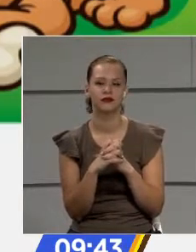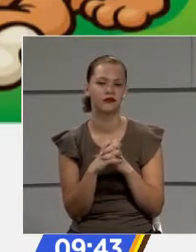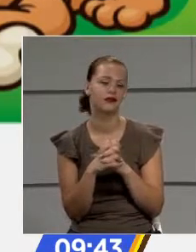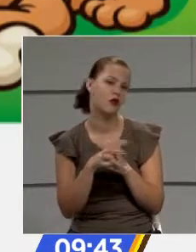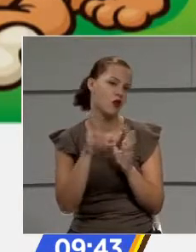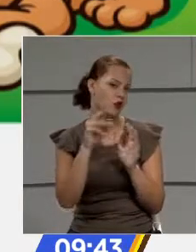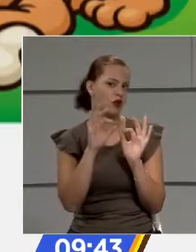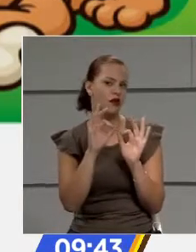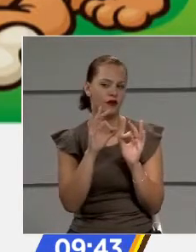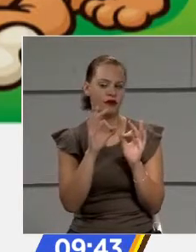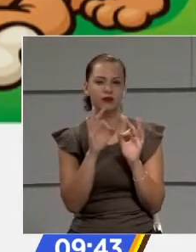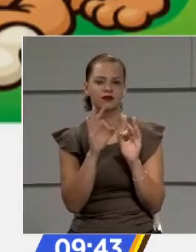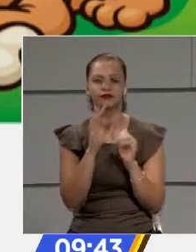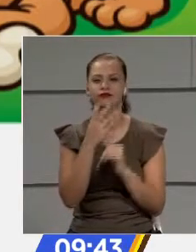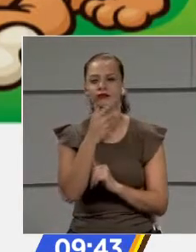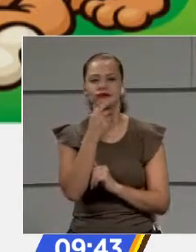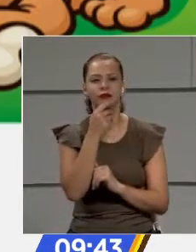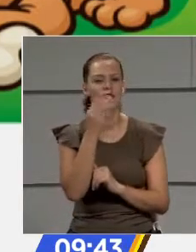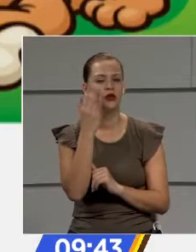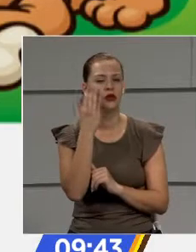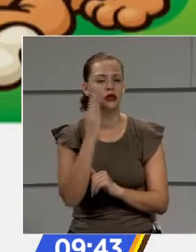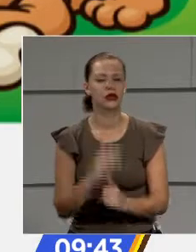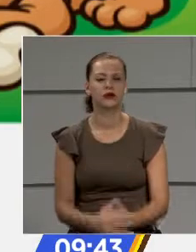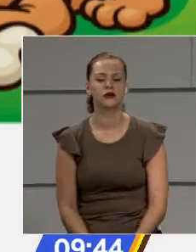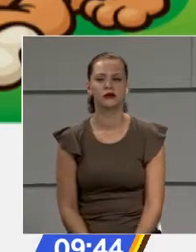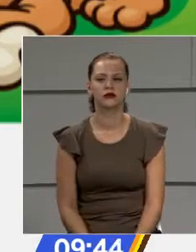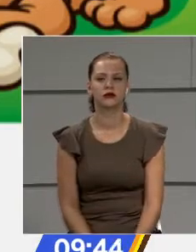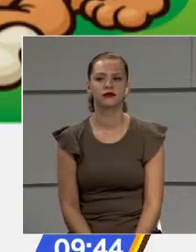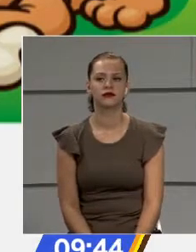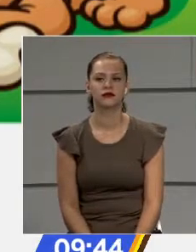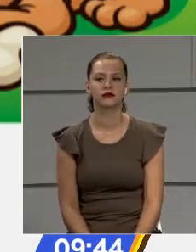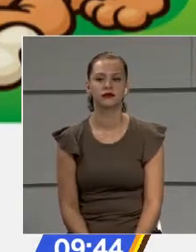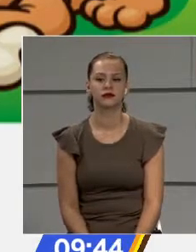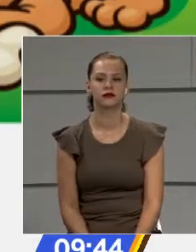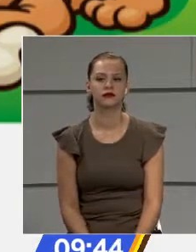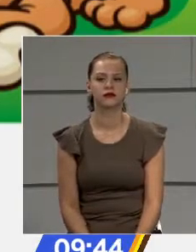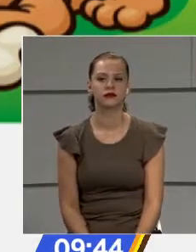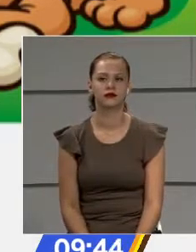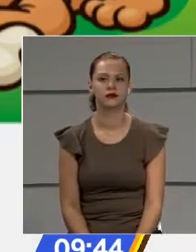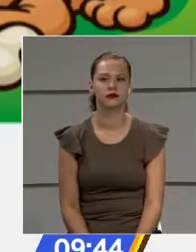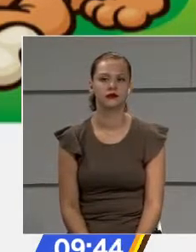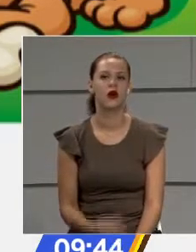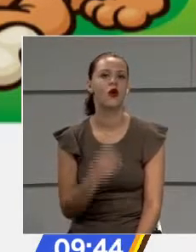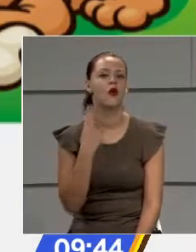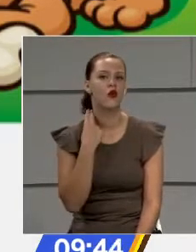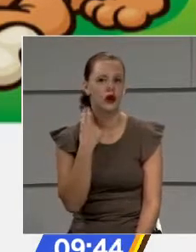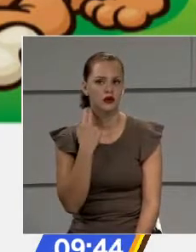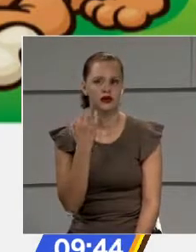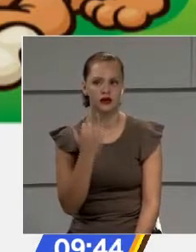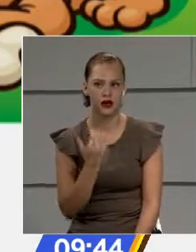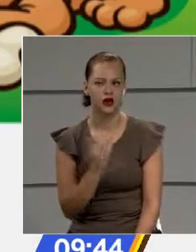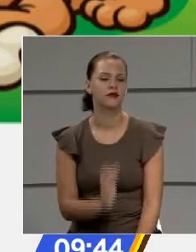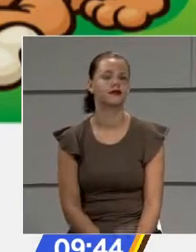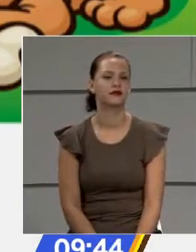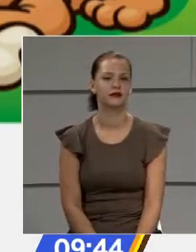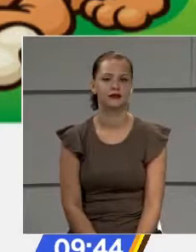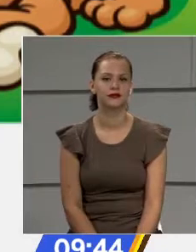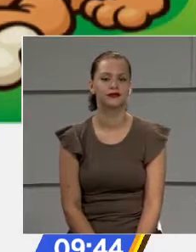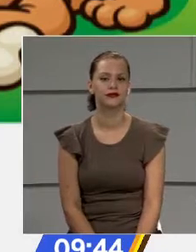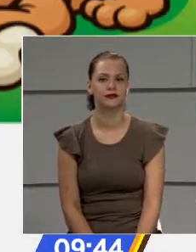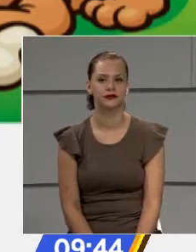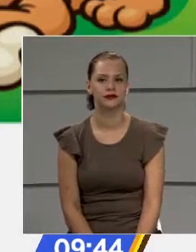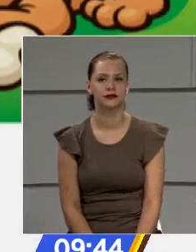sí, está bien. ¿Qué me falta? Ya, el hueso ya lo dijimos.